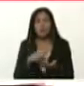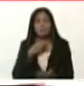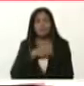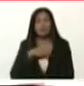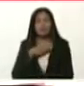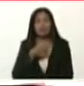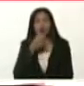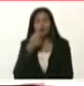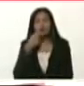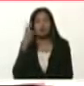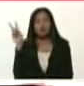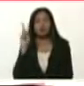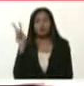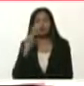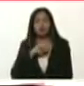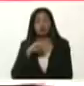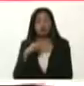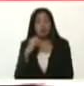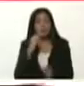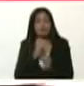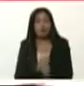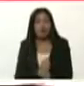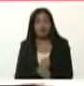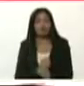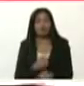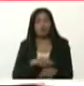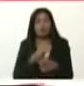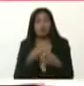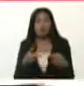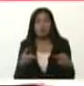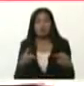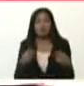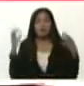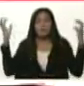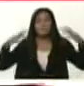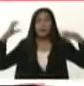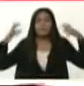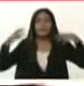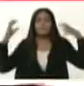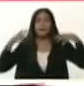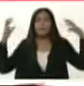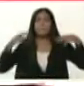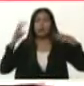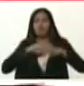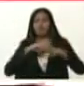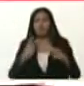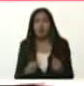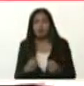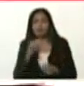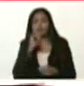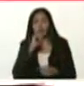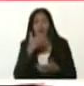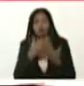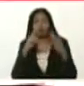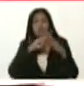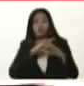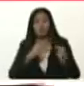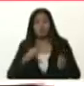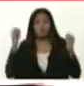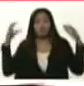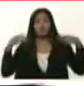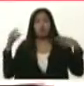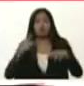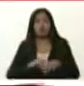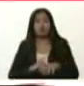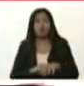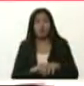estamos esperando que terminen de pasar todas estas lluvias. Ahorita también tenemos reporte de lluvia fuerte en todo el país, a esta